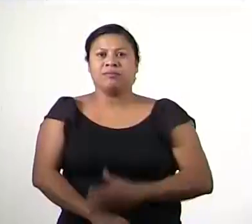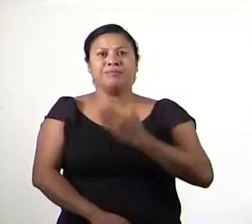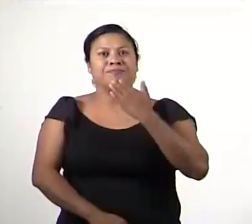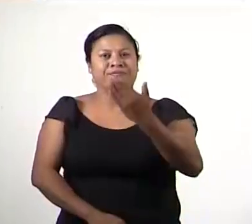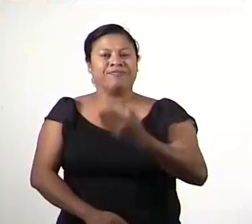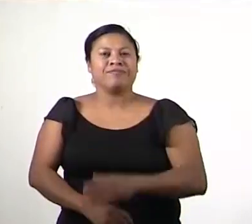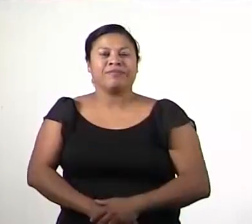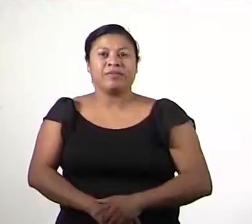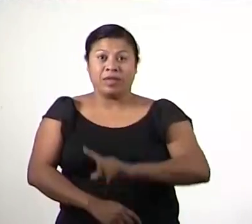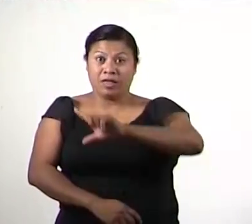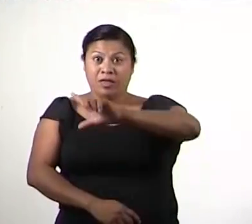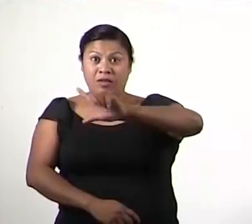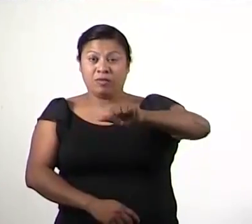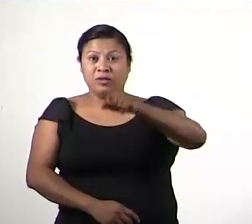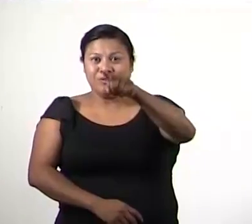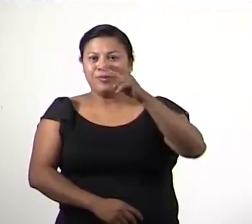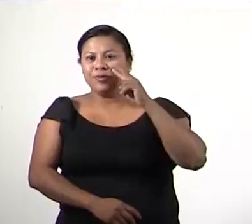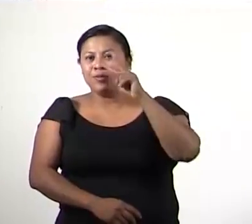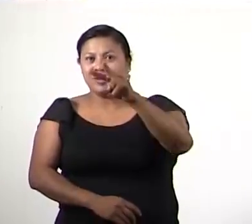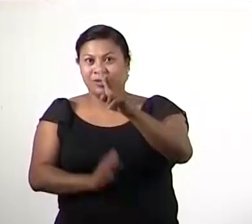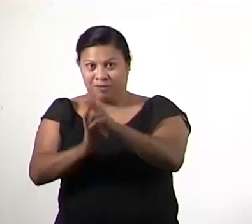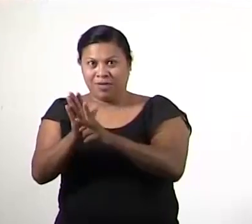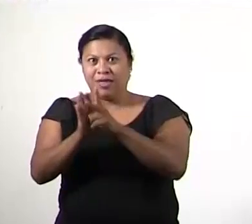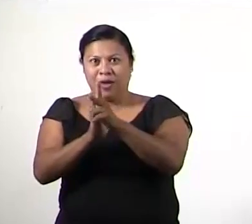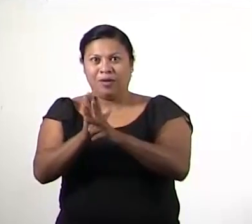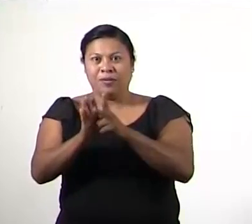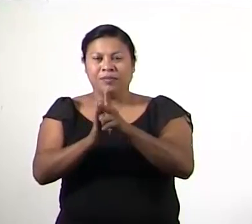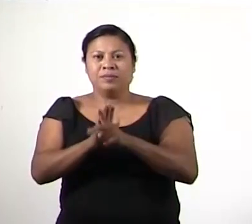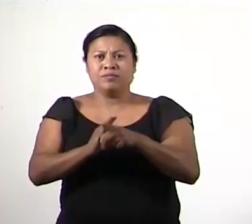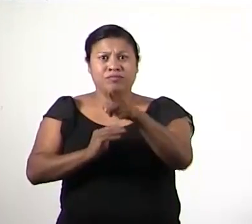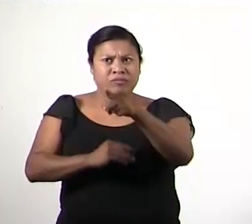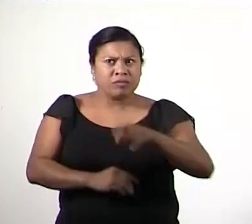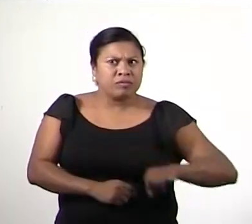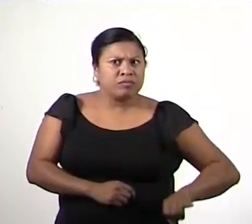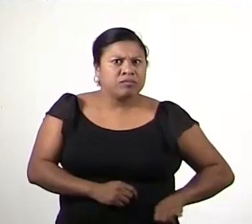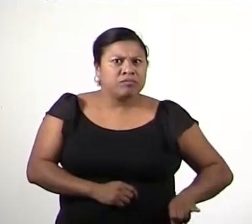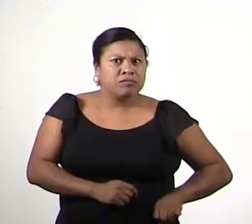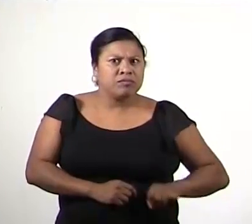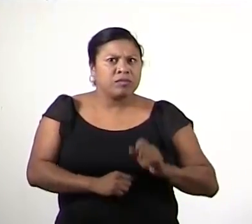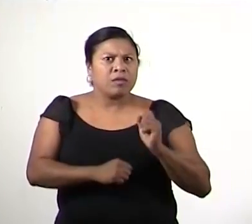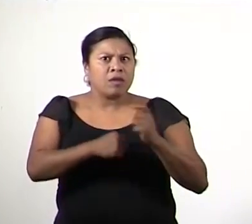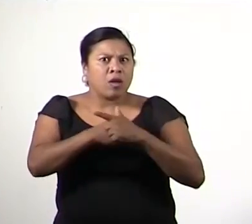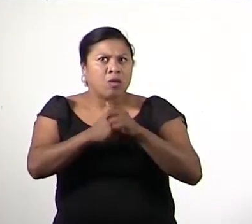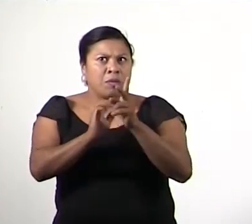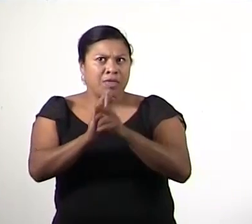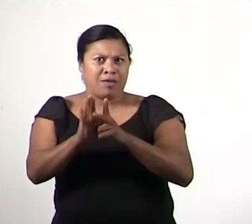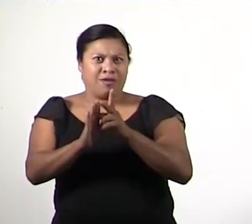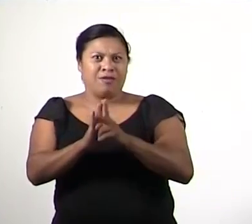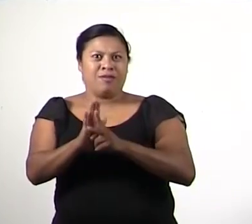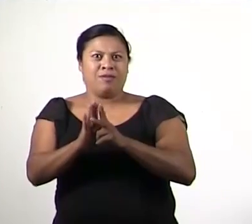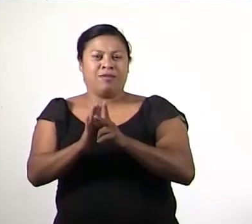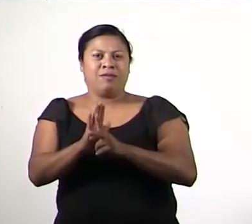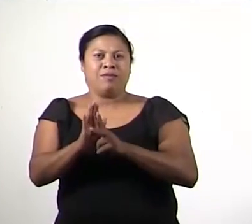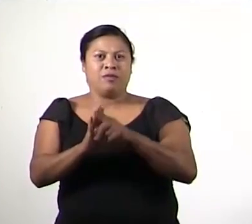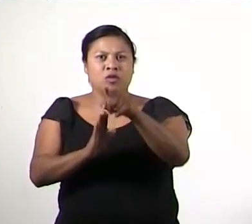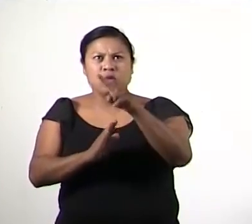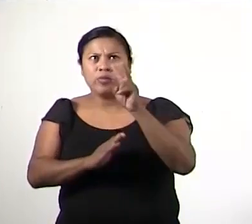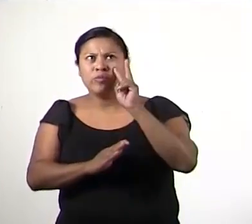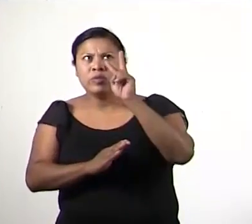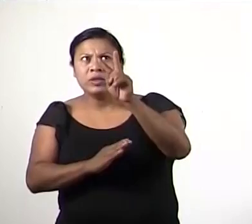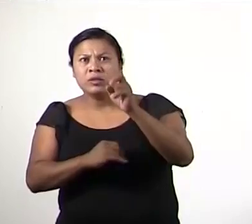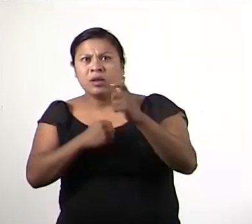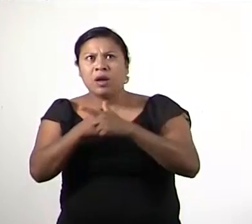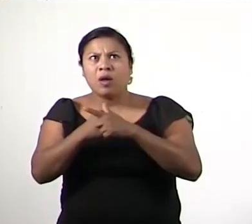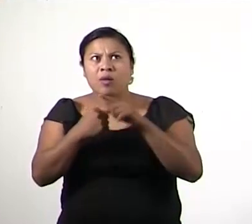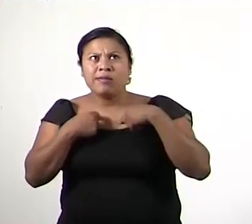Bien, después de haber visto este video, ¿te interesó algo del video? ¿Te llamó algo